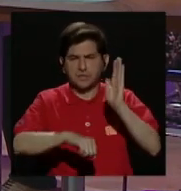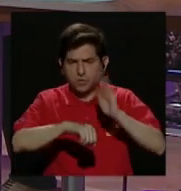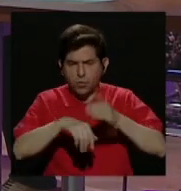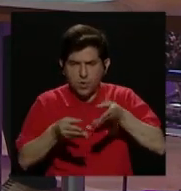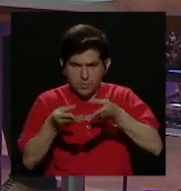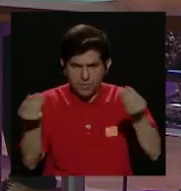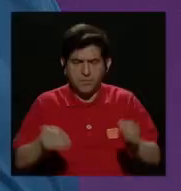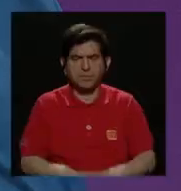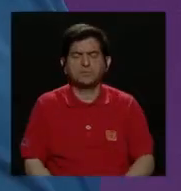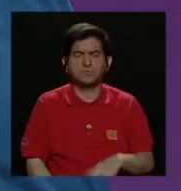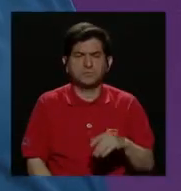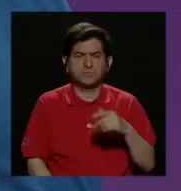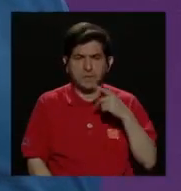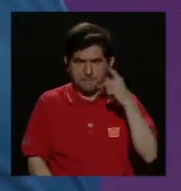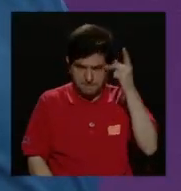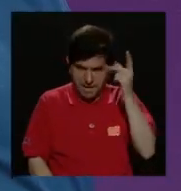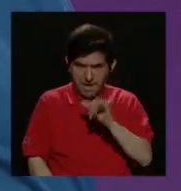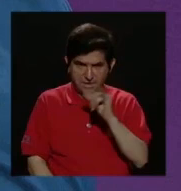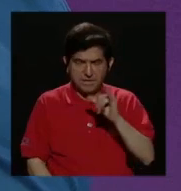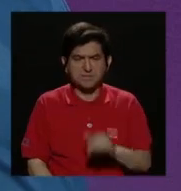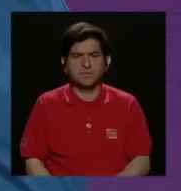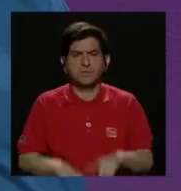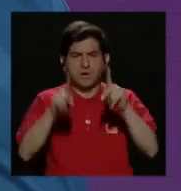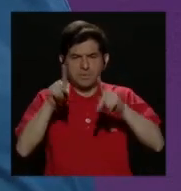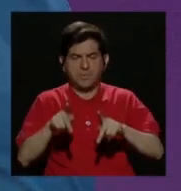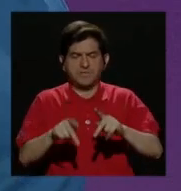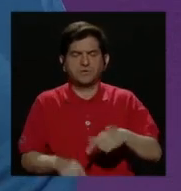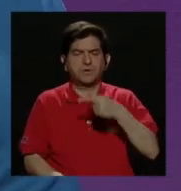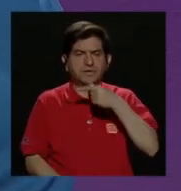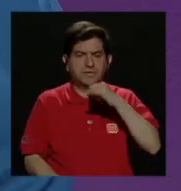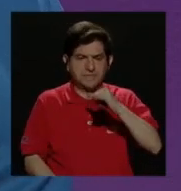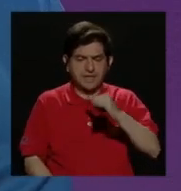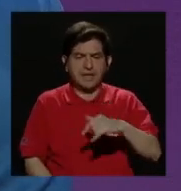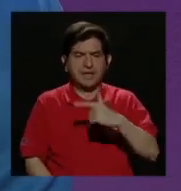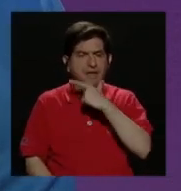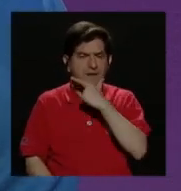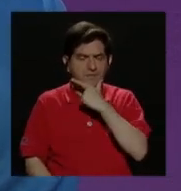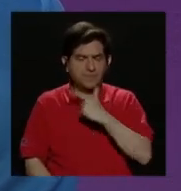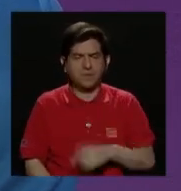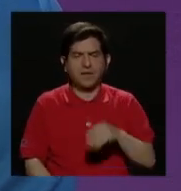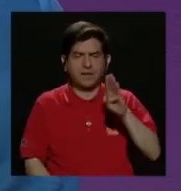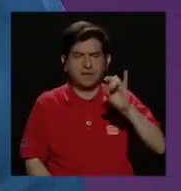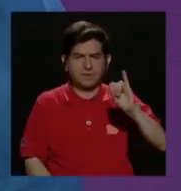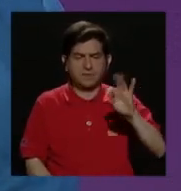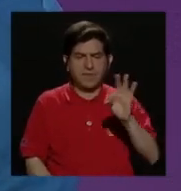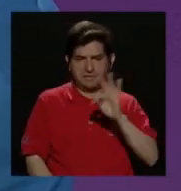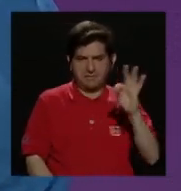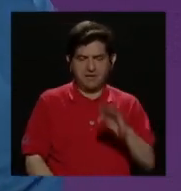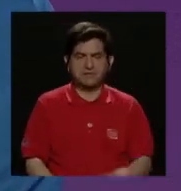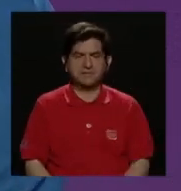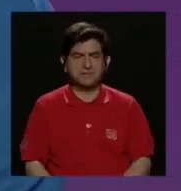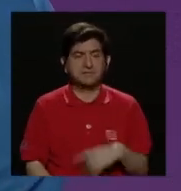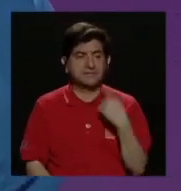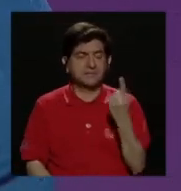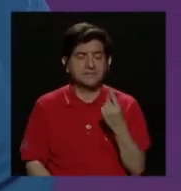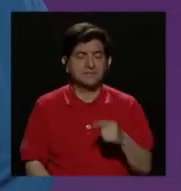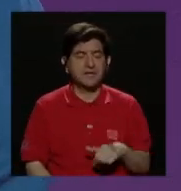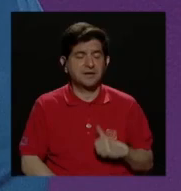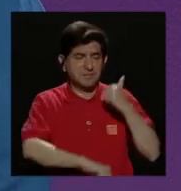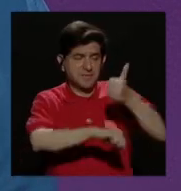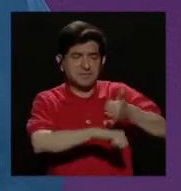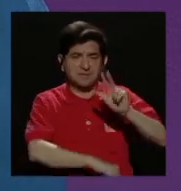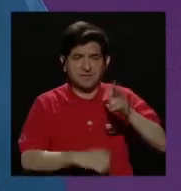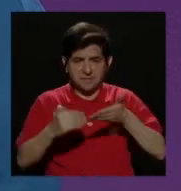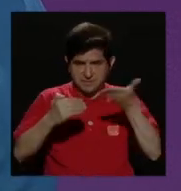tanto del lado de los padres como del lado de quienes somos gays, lesbianas, trans, intersex, porque siempre nos han achacado tres